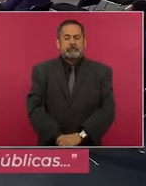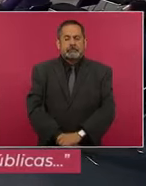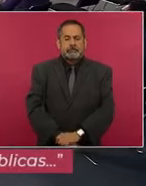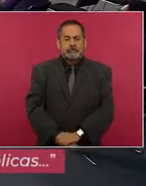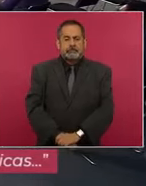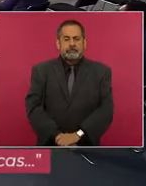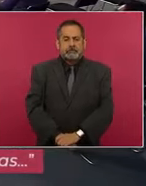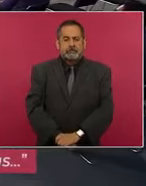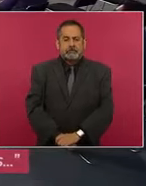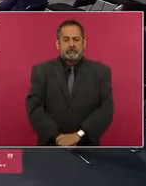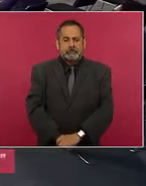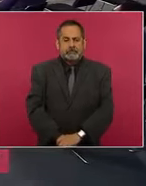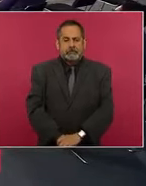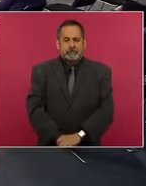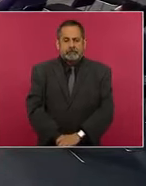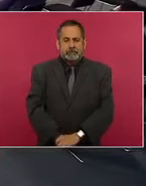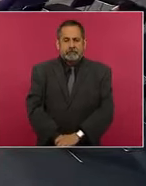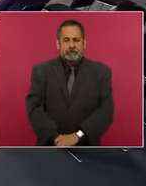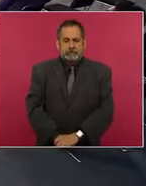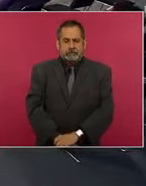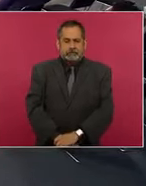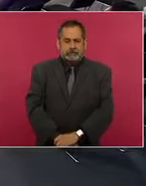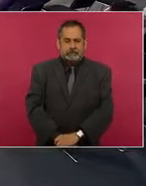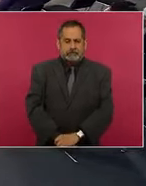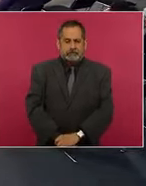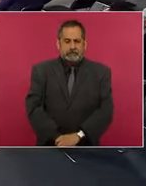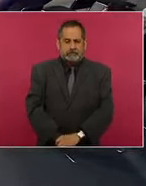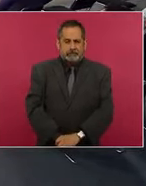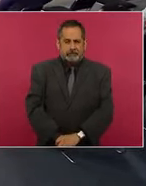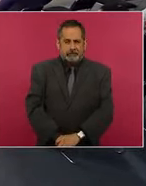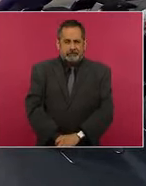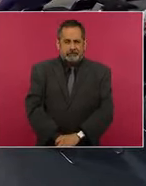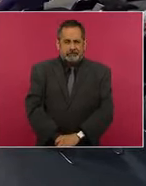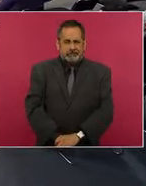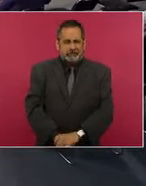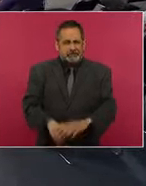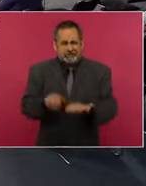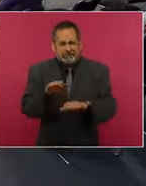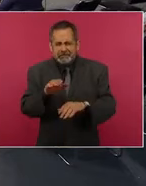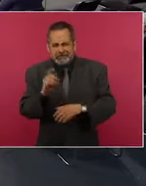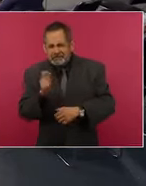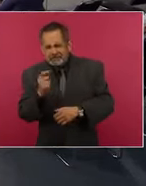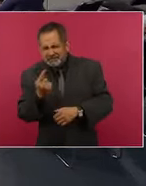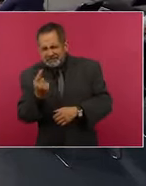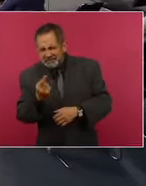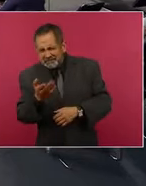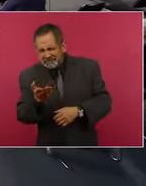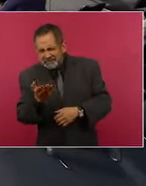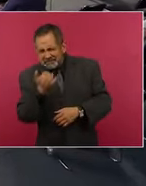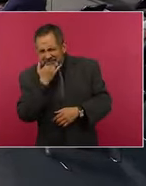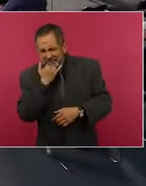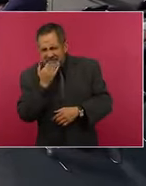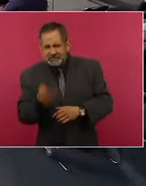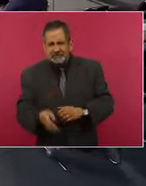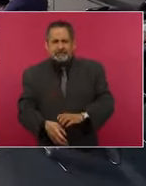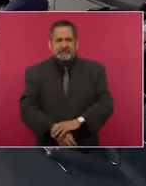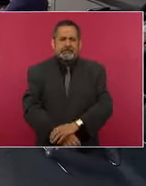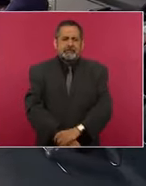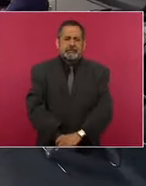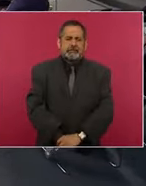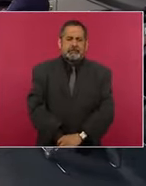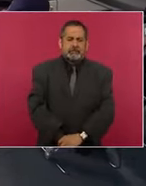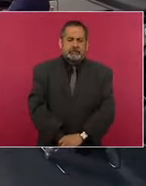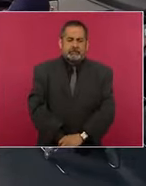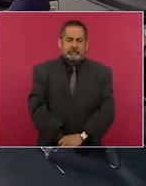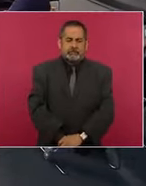de la Fiscalía General de la República en México? ¿Sobre la qué? Cuatro legisladores demócratas de Estados Unidos enviaron